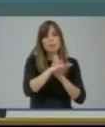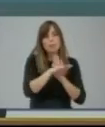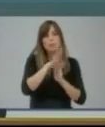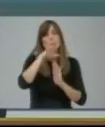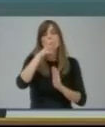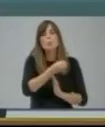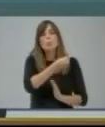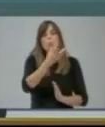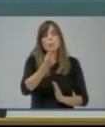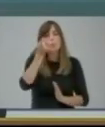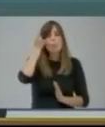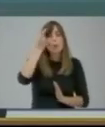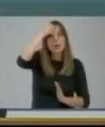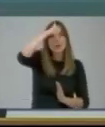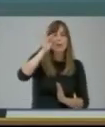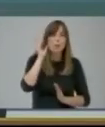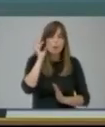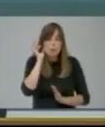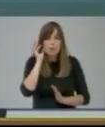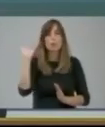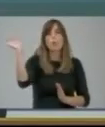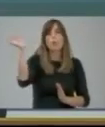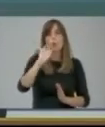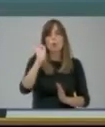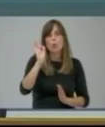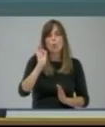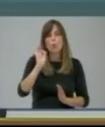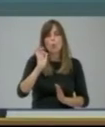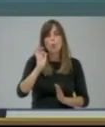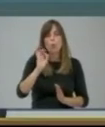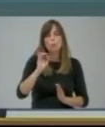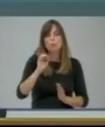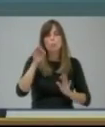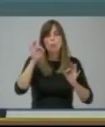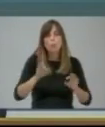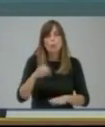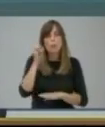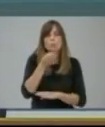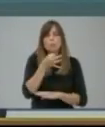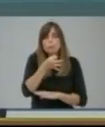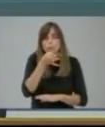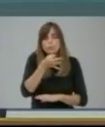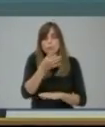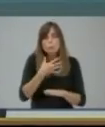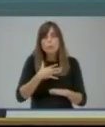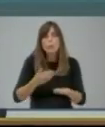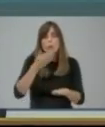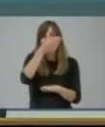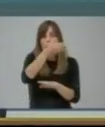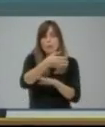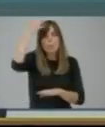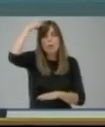de alumnos y alumnas que participan o a la posibilidad o no de que los ponentes se acerquen hasta las instalaciones del palacio de la magdalena